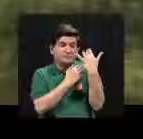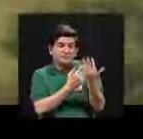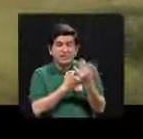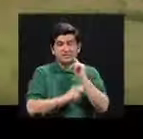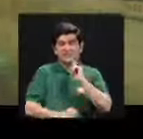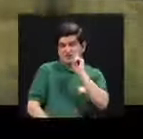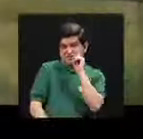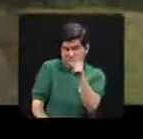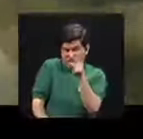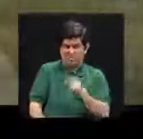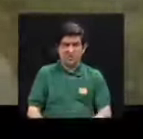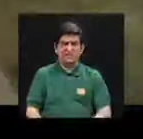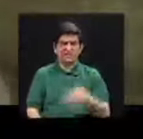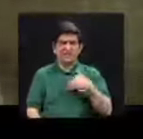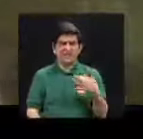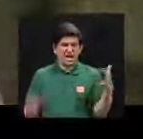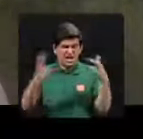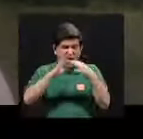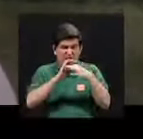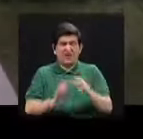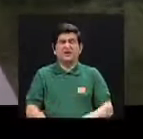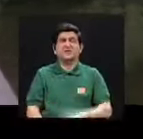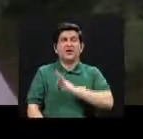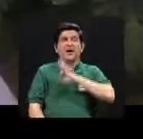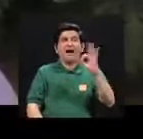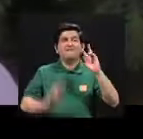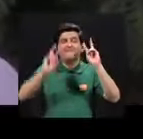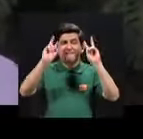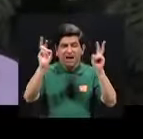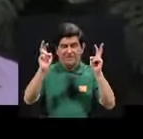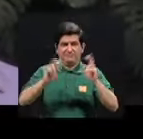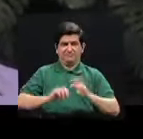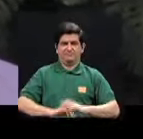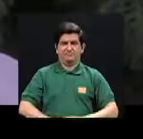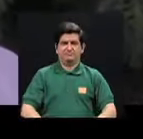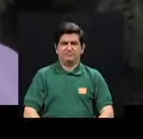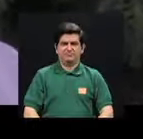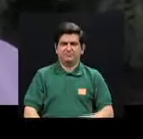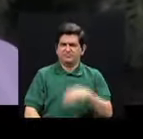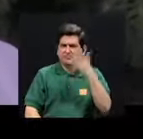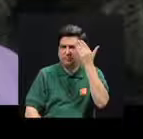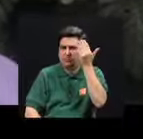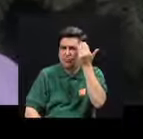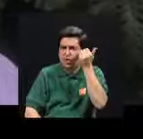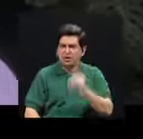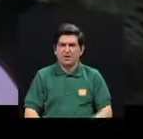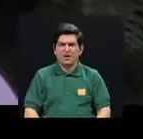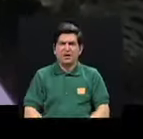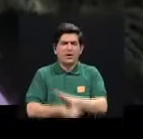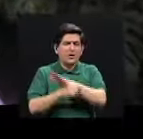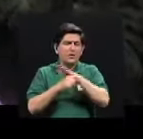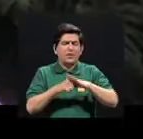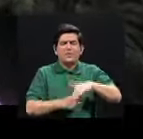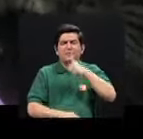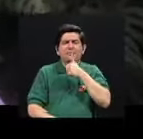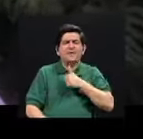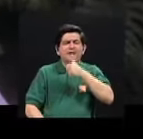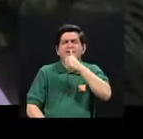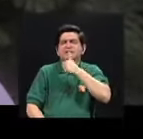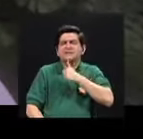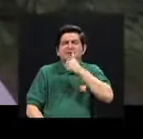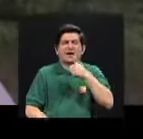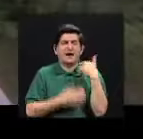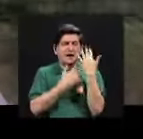La esperanza, como usted dice, tiene mucho que ver con la fe en el sentido de que se ha de ser lo